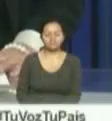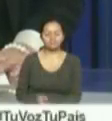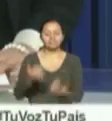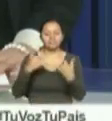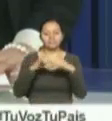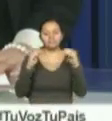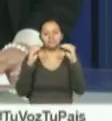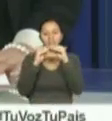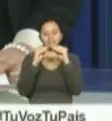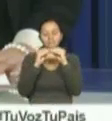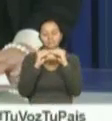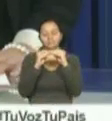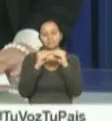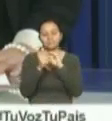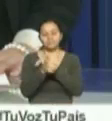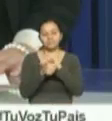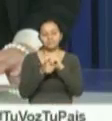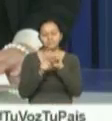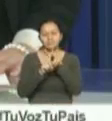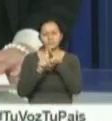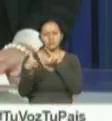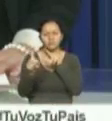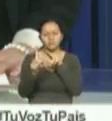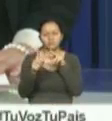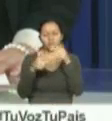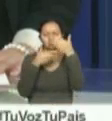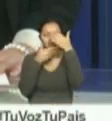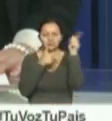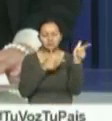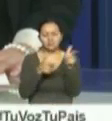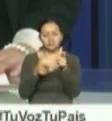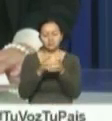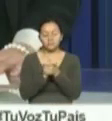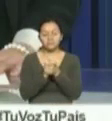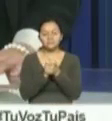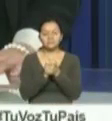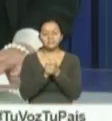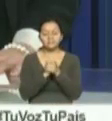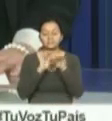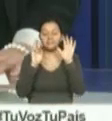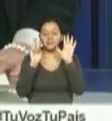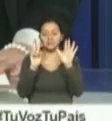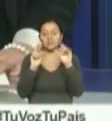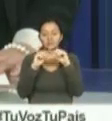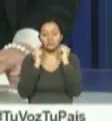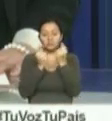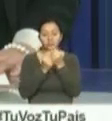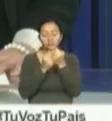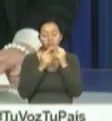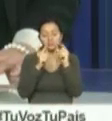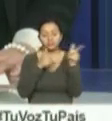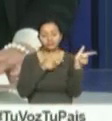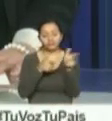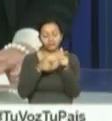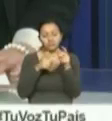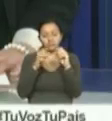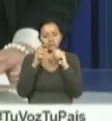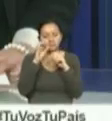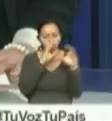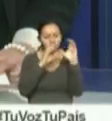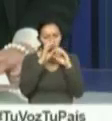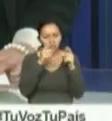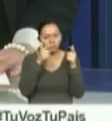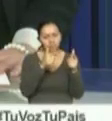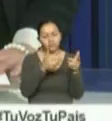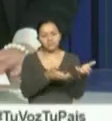Continúa la ola de refugiados que huyen del terrorismo en Oriente Medio. En 7 operaciones de la Guardia Costera italiana han sido